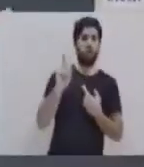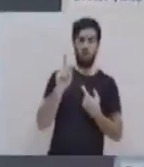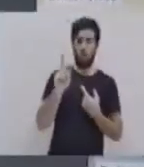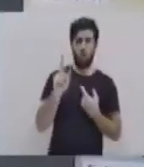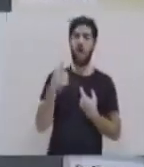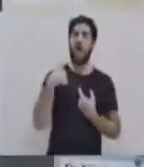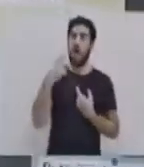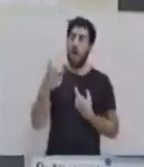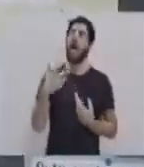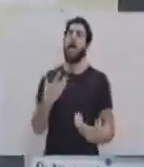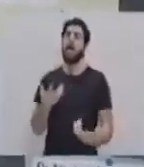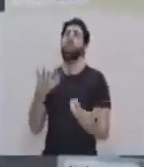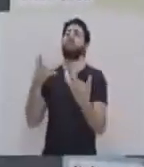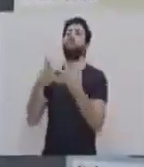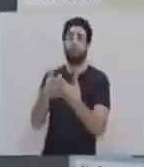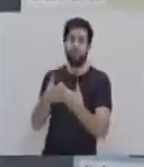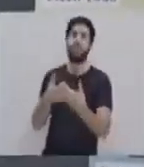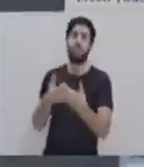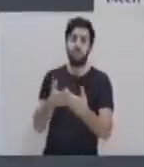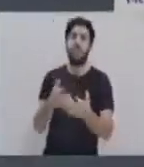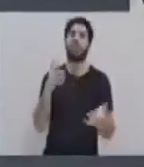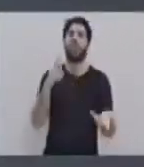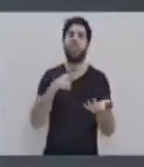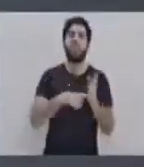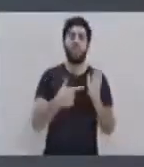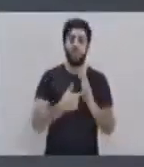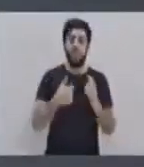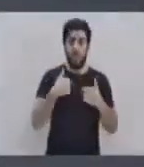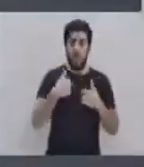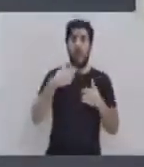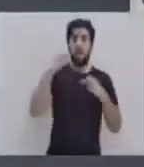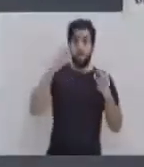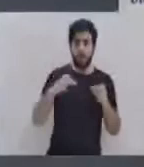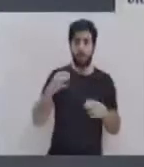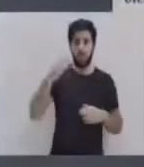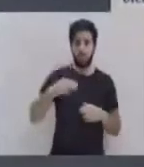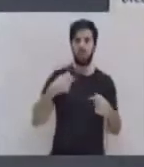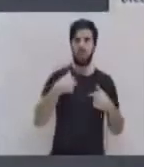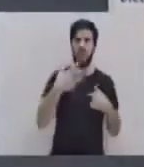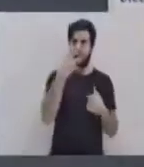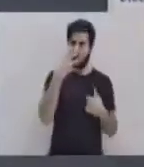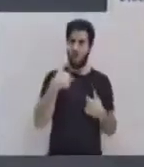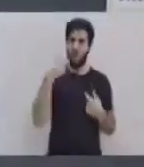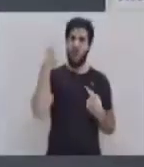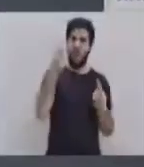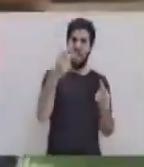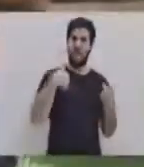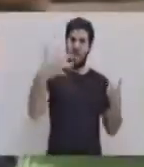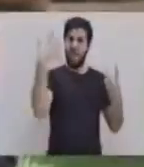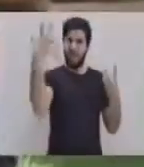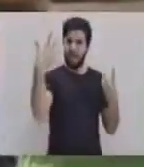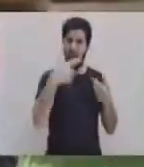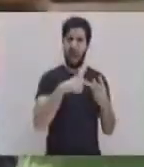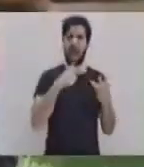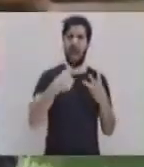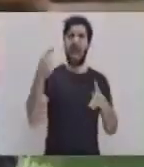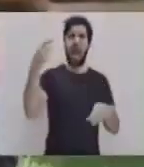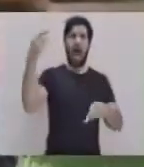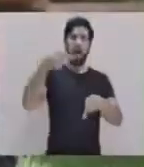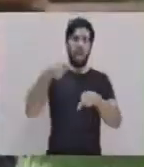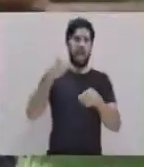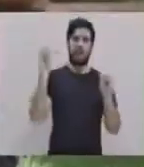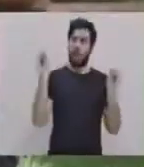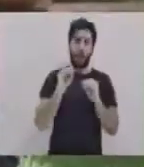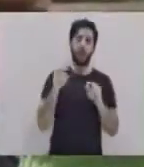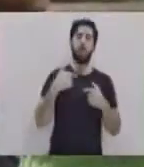tú quieres conocer a una persona asertiva, vas a saber que una persona asertiva no habla con enojo, no amenaza, no grita y dice todo